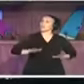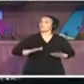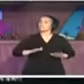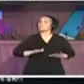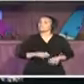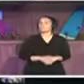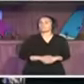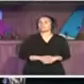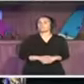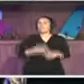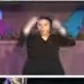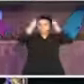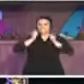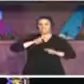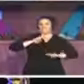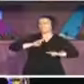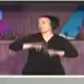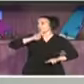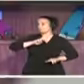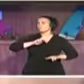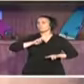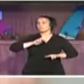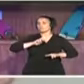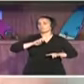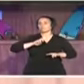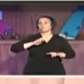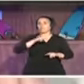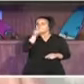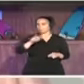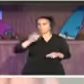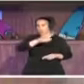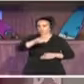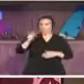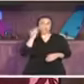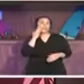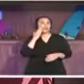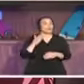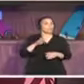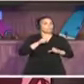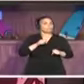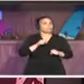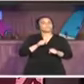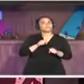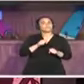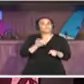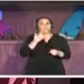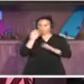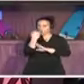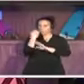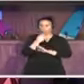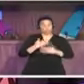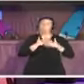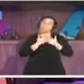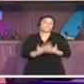maldite, tú te la cabes, tú secuestraré a que te cabullaré. Tú, si no haces caso, tú, yo lo siento,